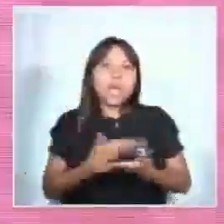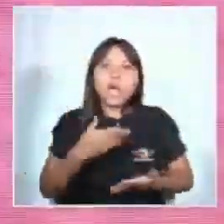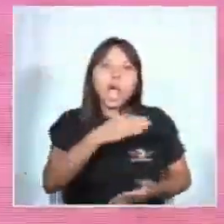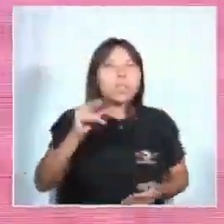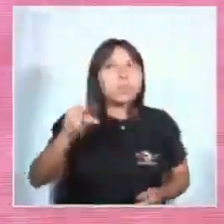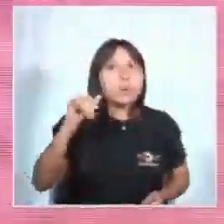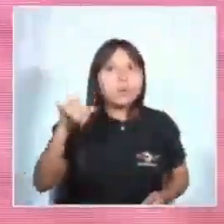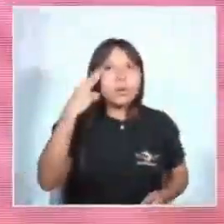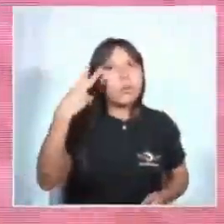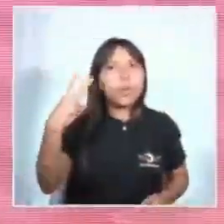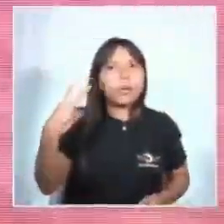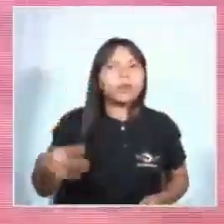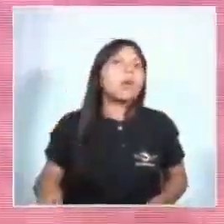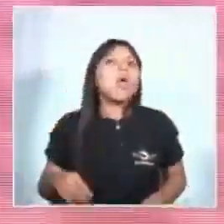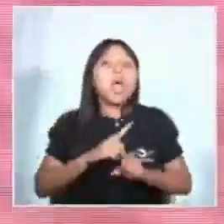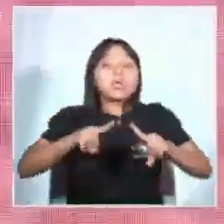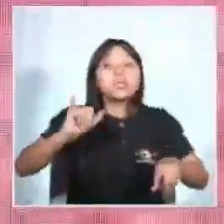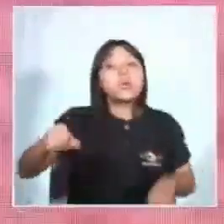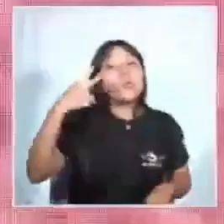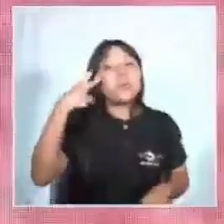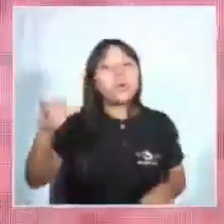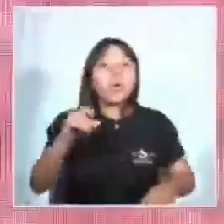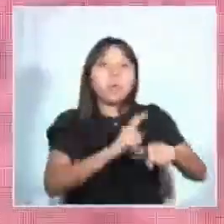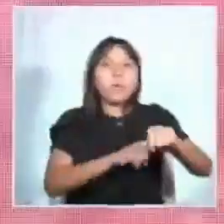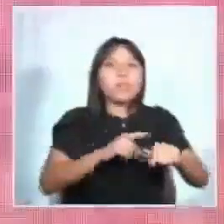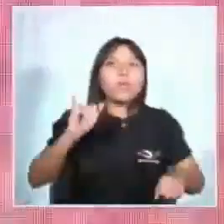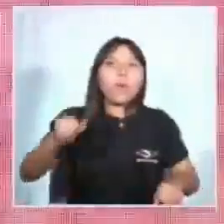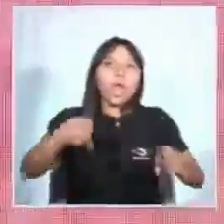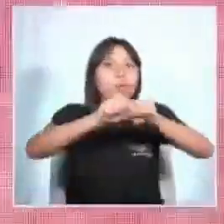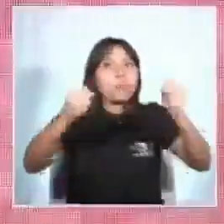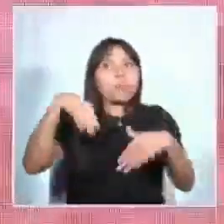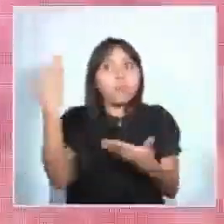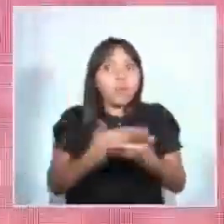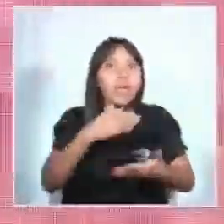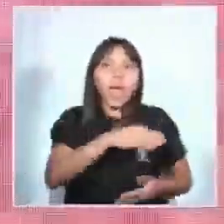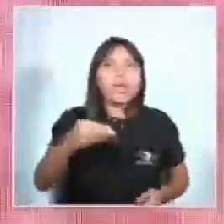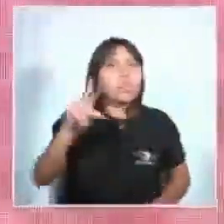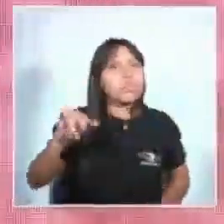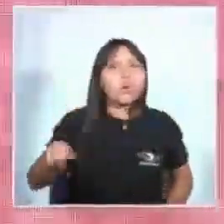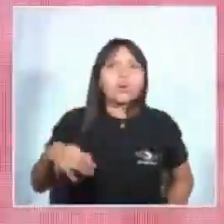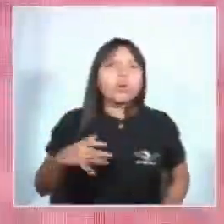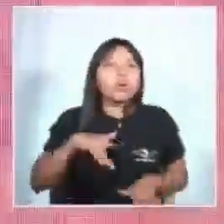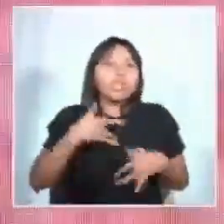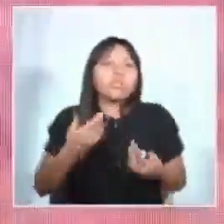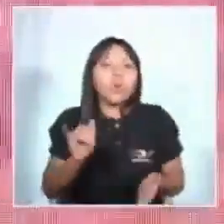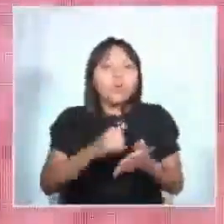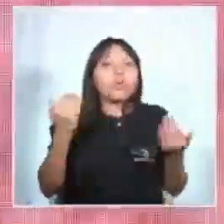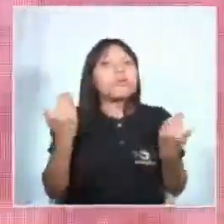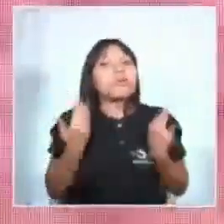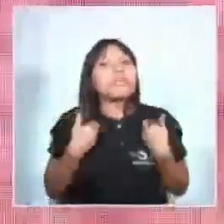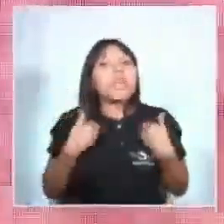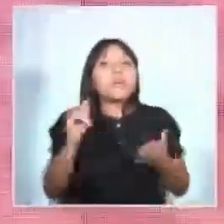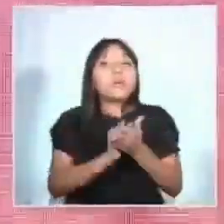Si no identifico el momento, el rompimiento llega y no lo percibo. Entonces diga conmigo, tengo que identificar